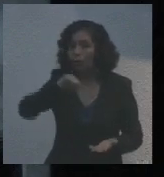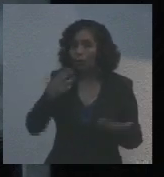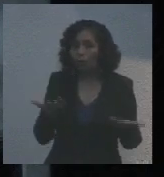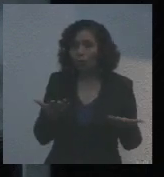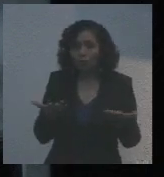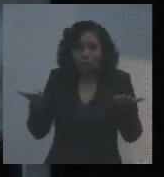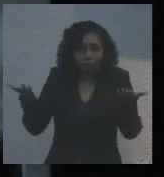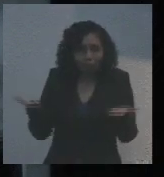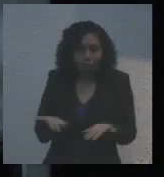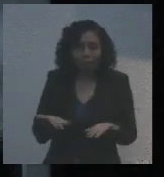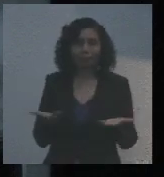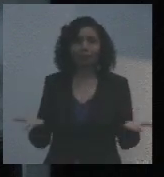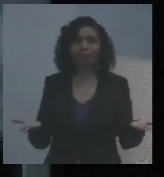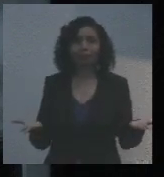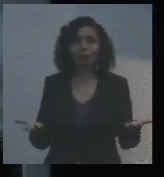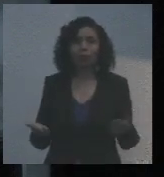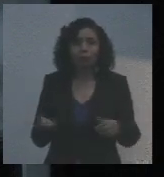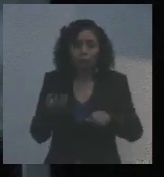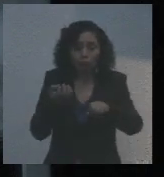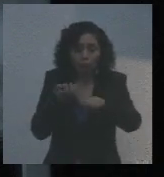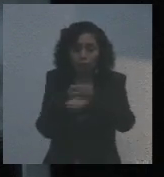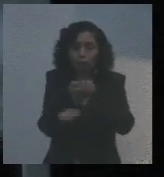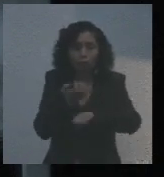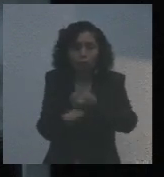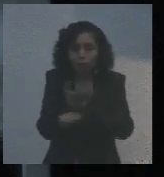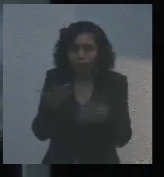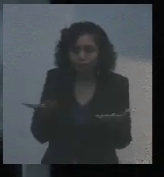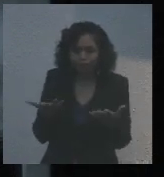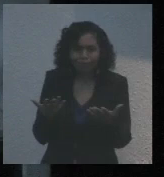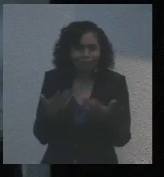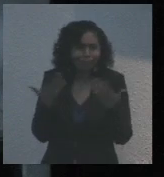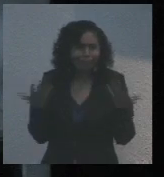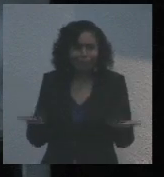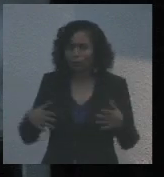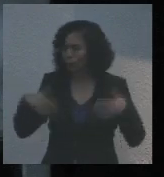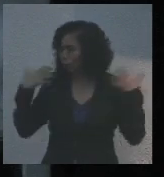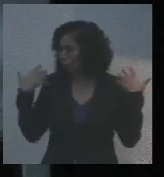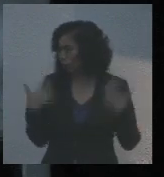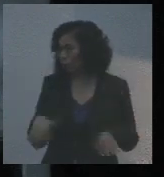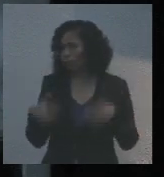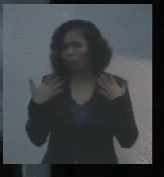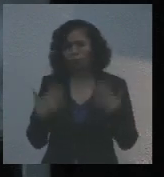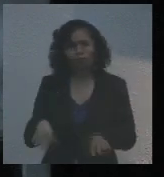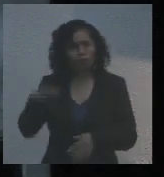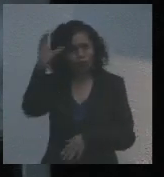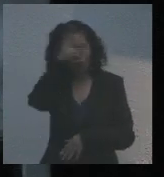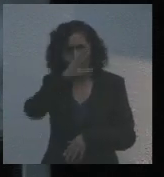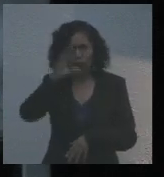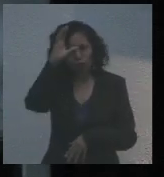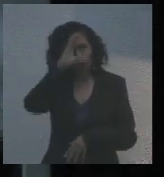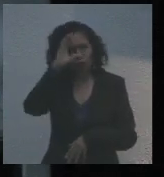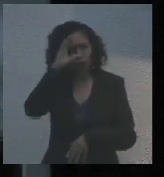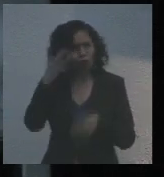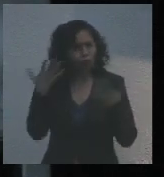convocado somos un estado con una riqueza cultural